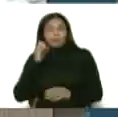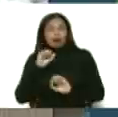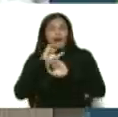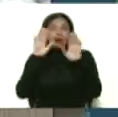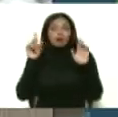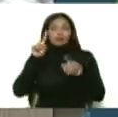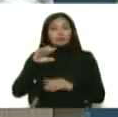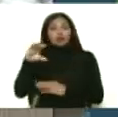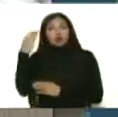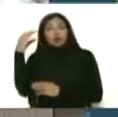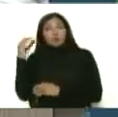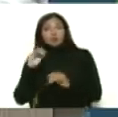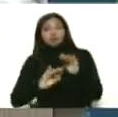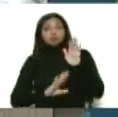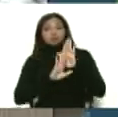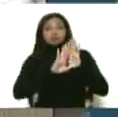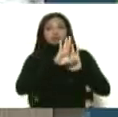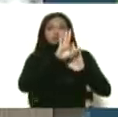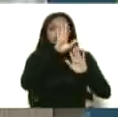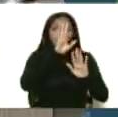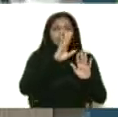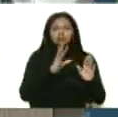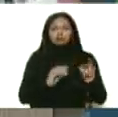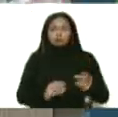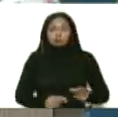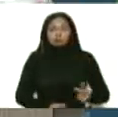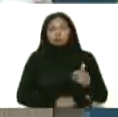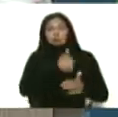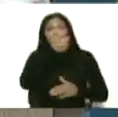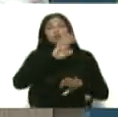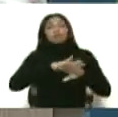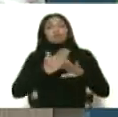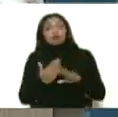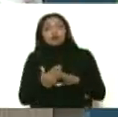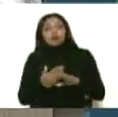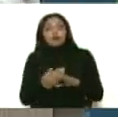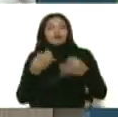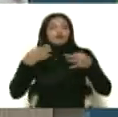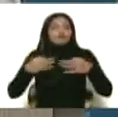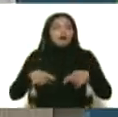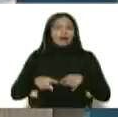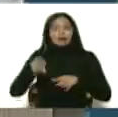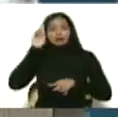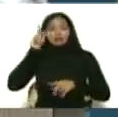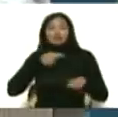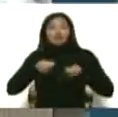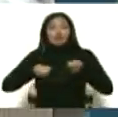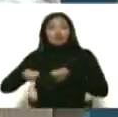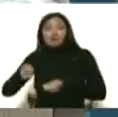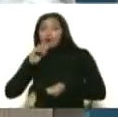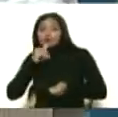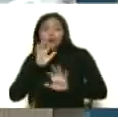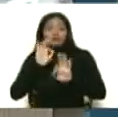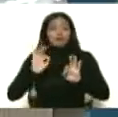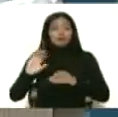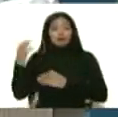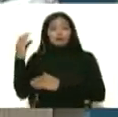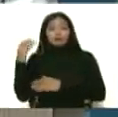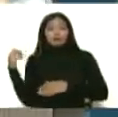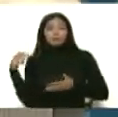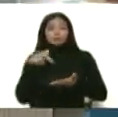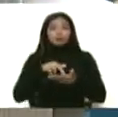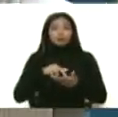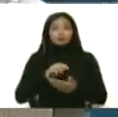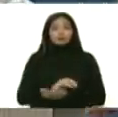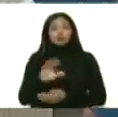el caso de Colombia ha venido creciendo de manera acelerada por la sencilla razón de que allí no se está controlando de modo alguno esta